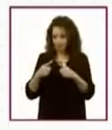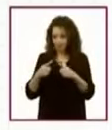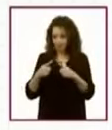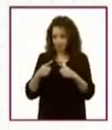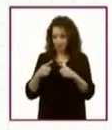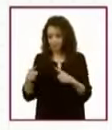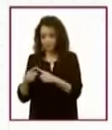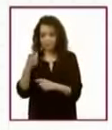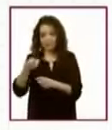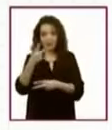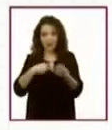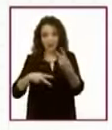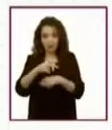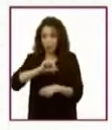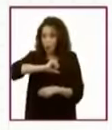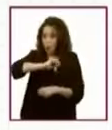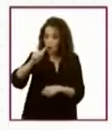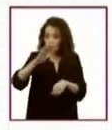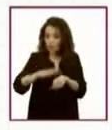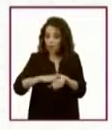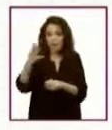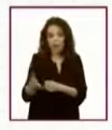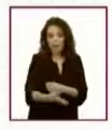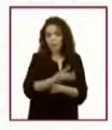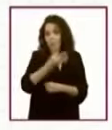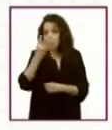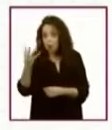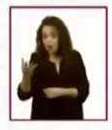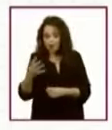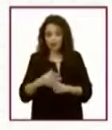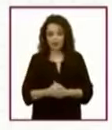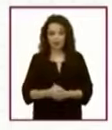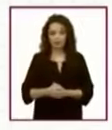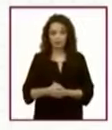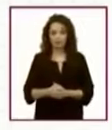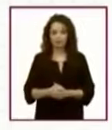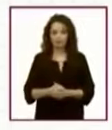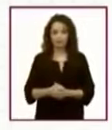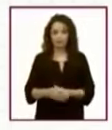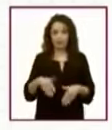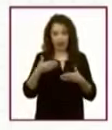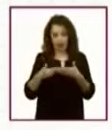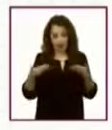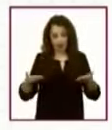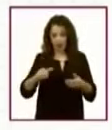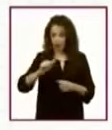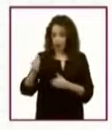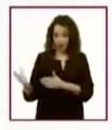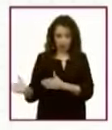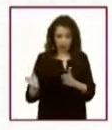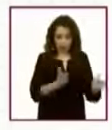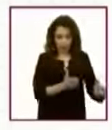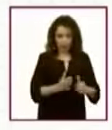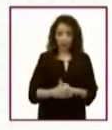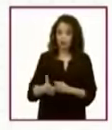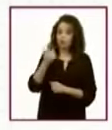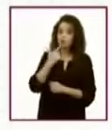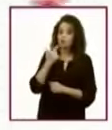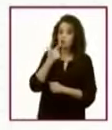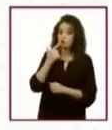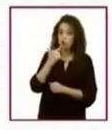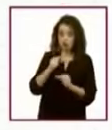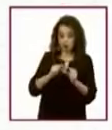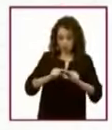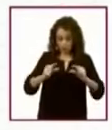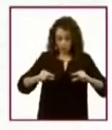4 segmentos nuevos. Ahora vamos por partes. En el caso del segmento rojo, el perímetro es de